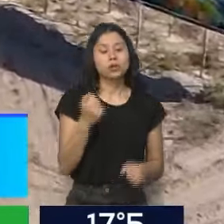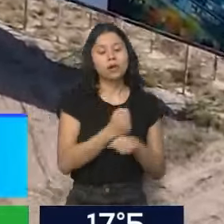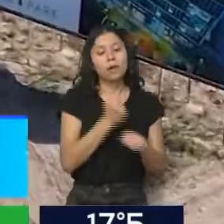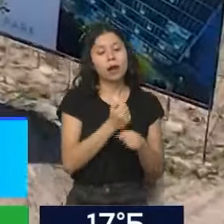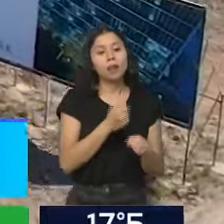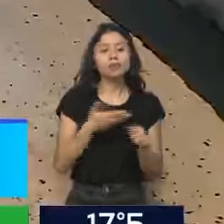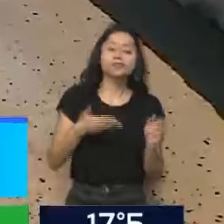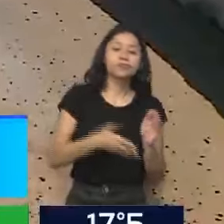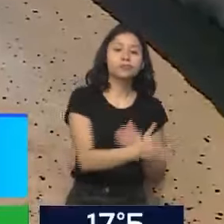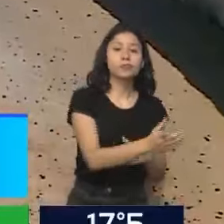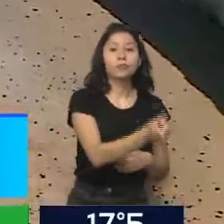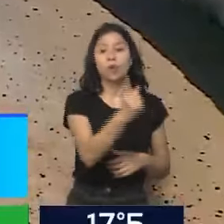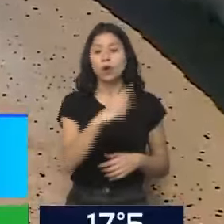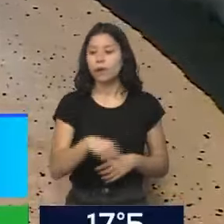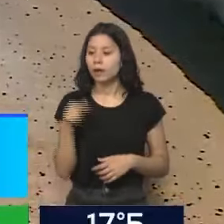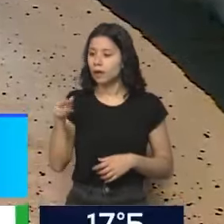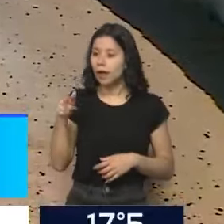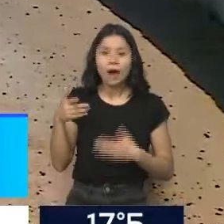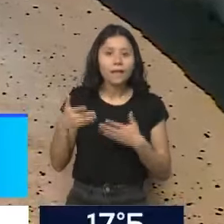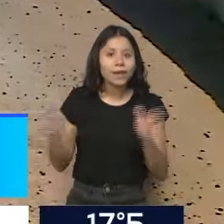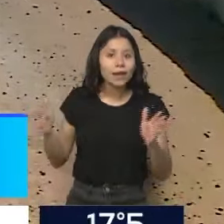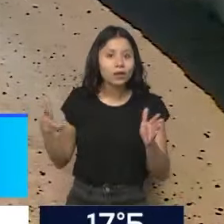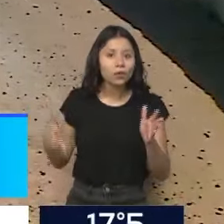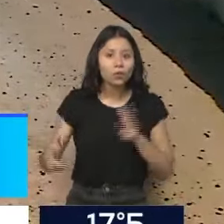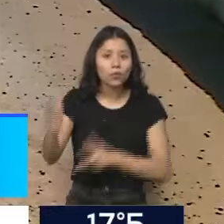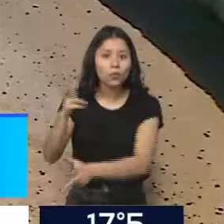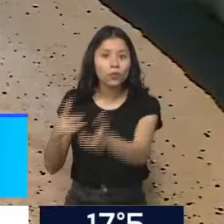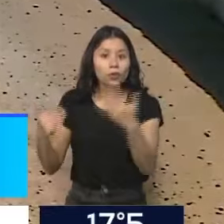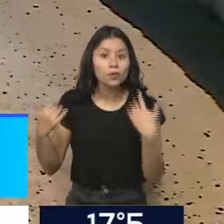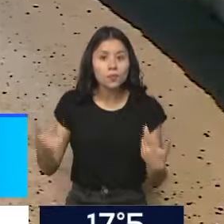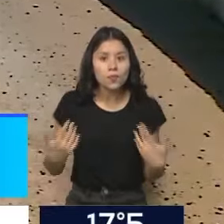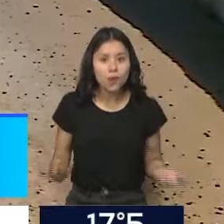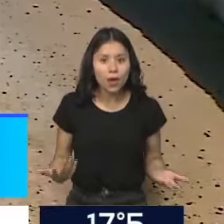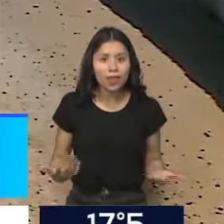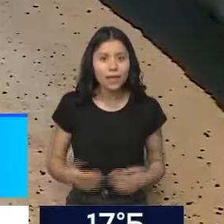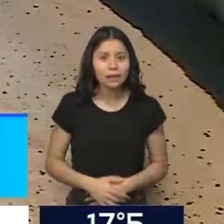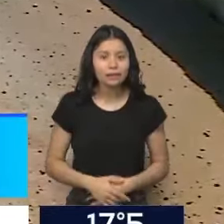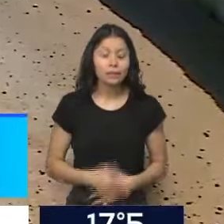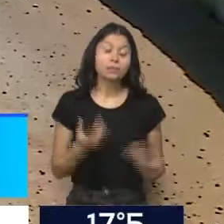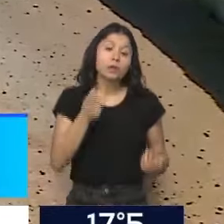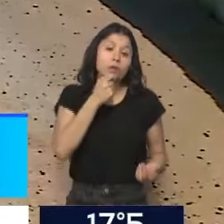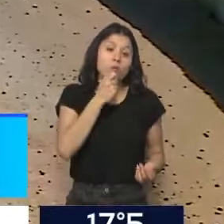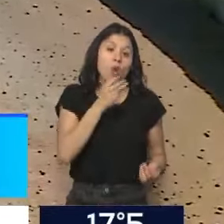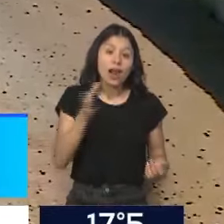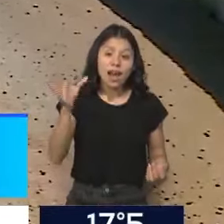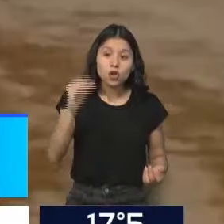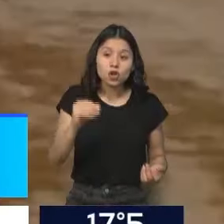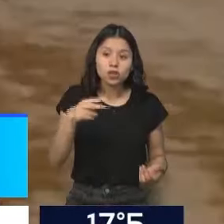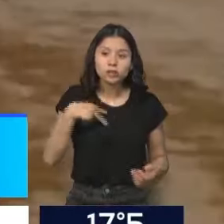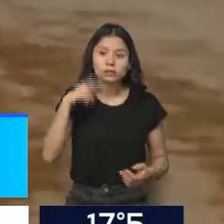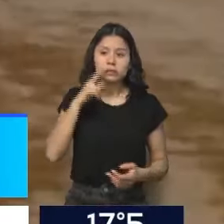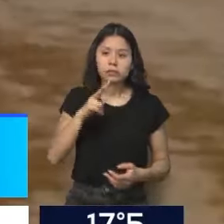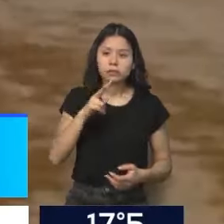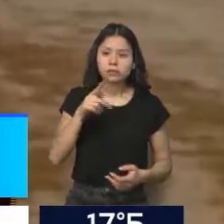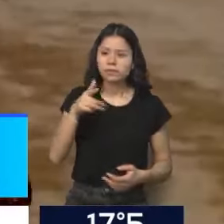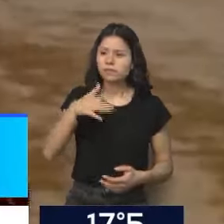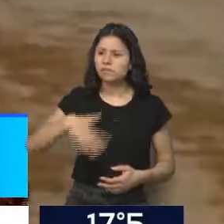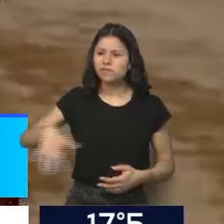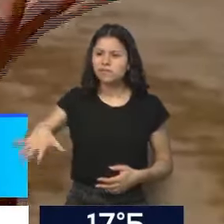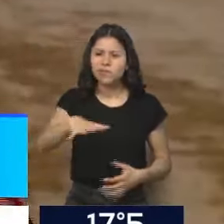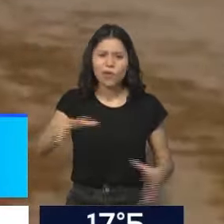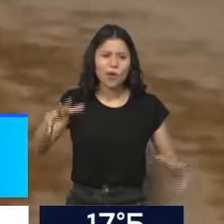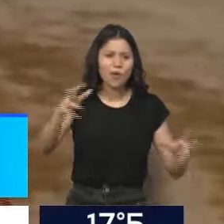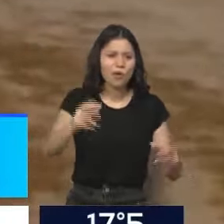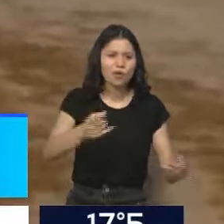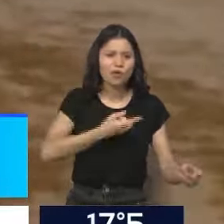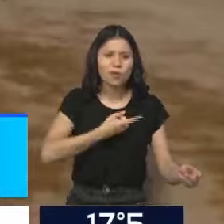los autos. Y en la noche te desubicás un toque. Entonces yo me confundí, casi me voy para